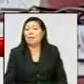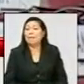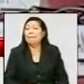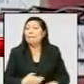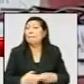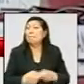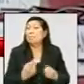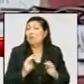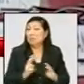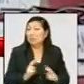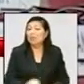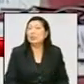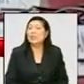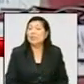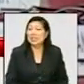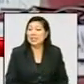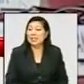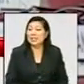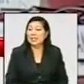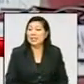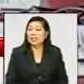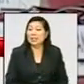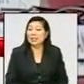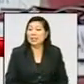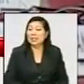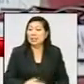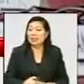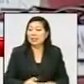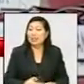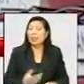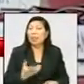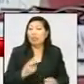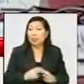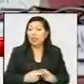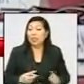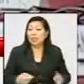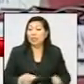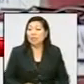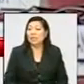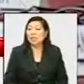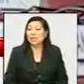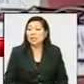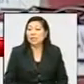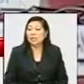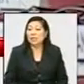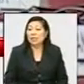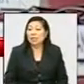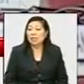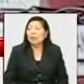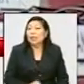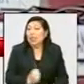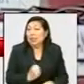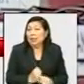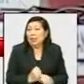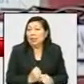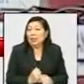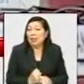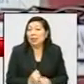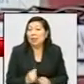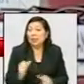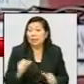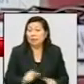producto bevacizumab, que es un producto oncológico que se emplea en